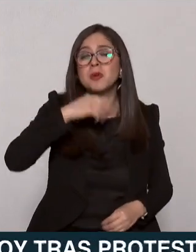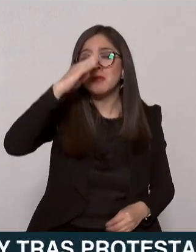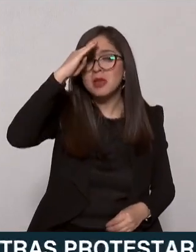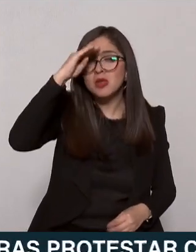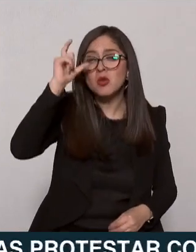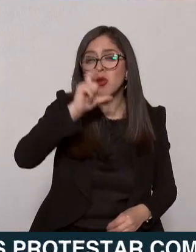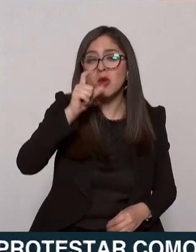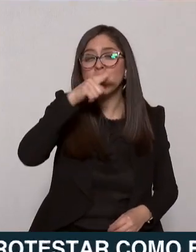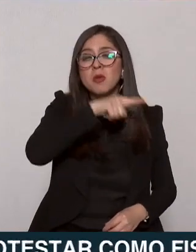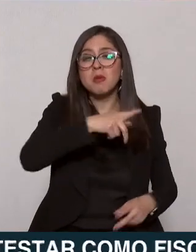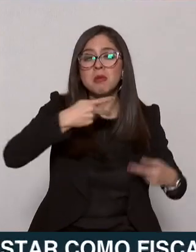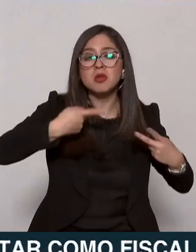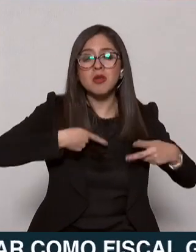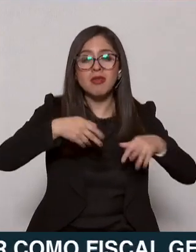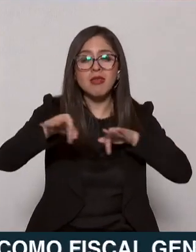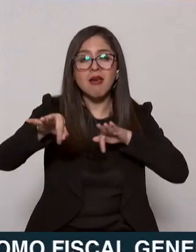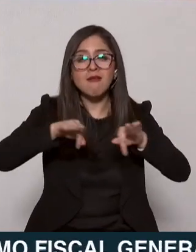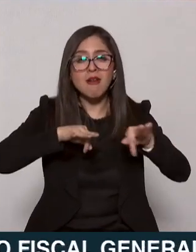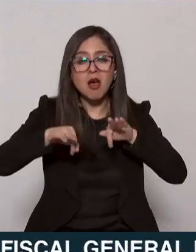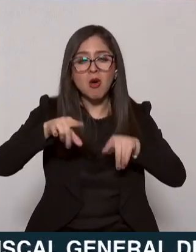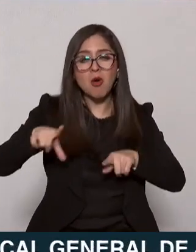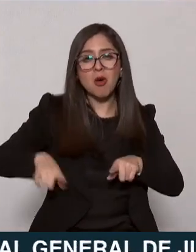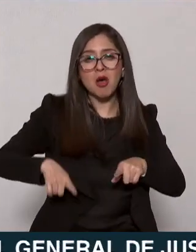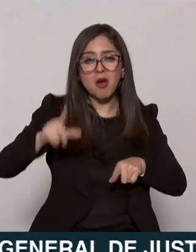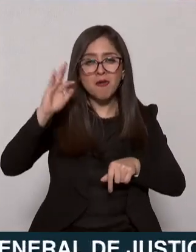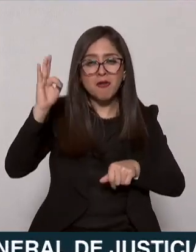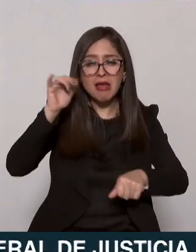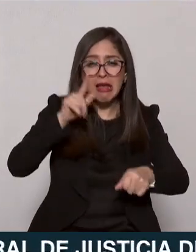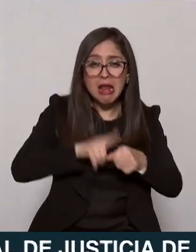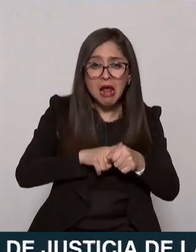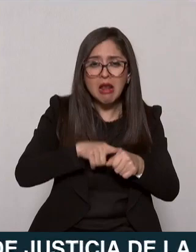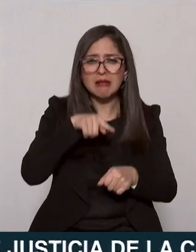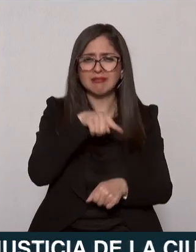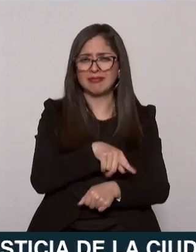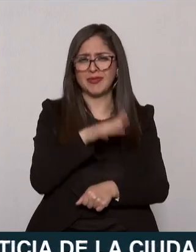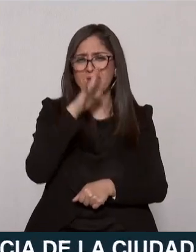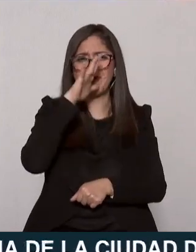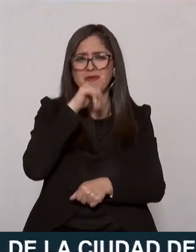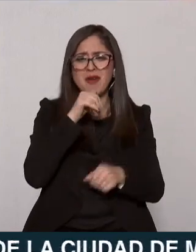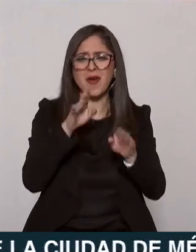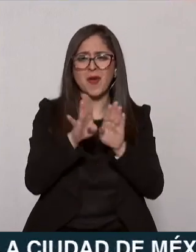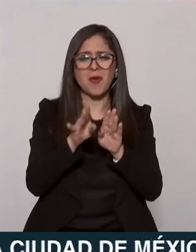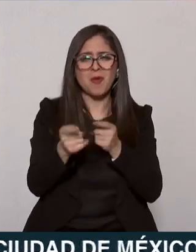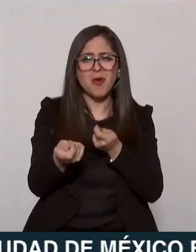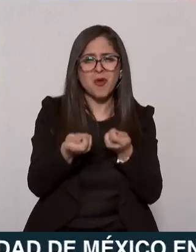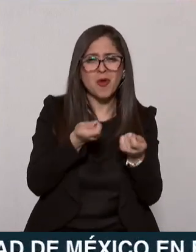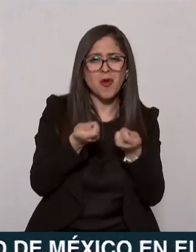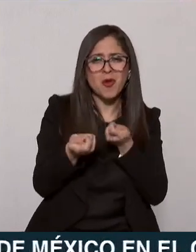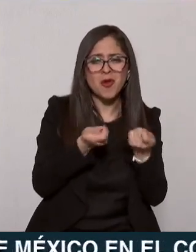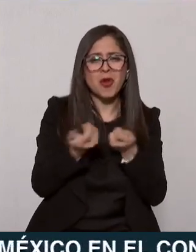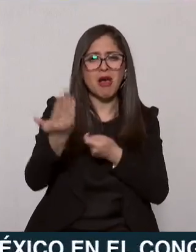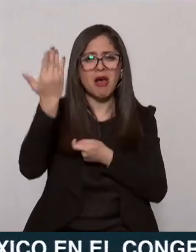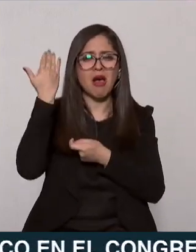federal no pueda tener control de sus principales